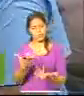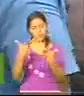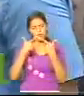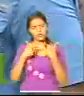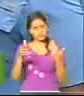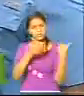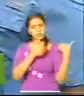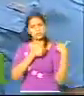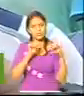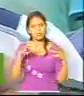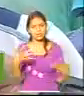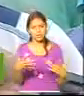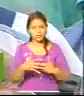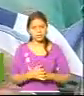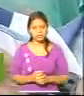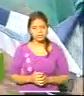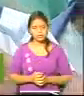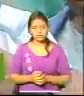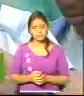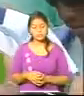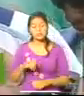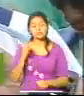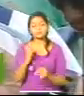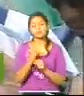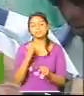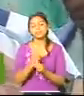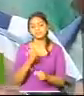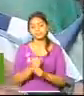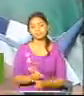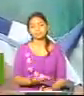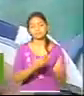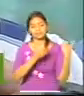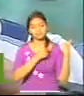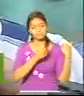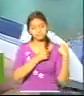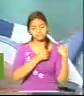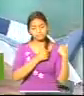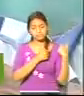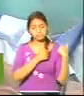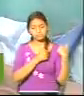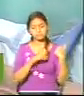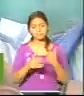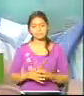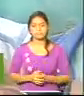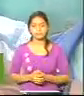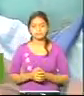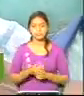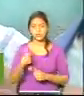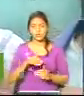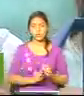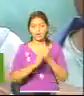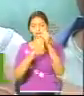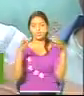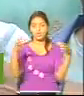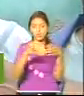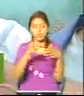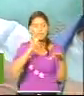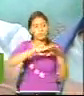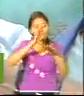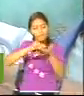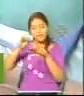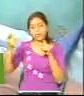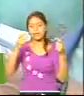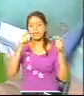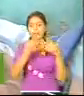¿qué te encargas tú? Bueno, el trabajo que tengo yo ahorita es el líder del grupo, pues, de convocar,